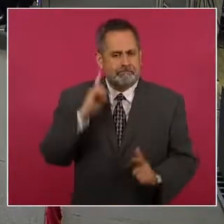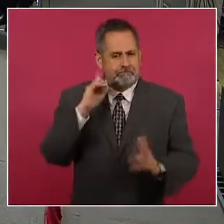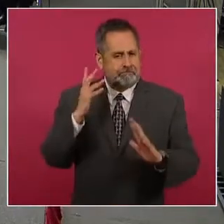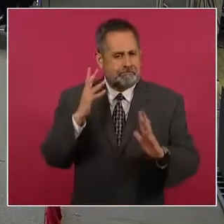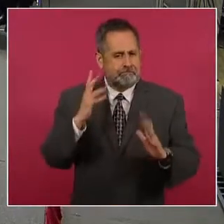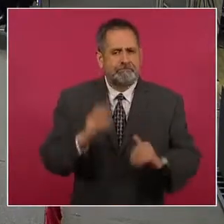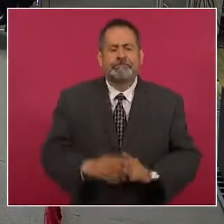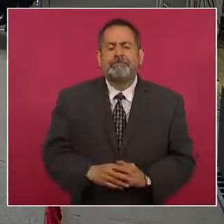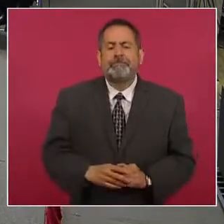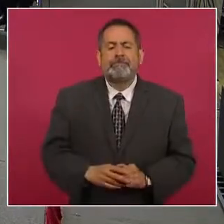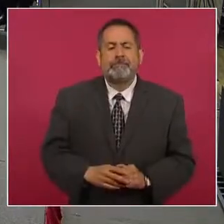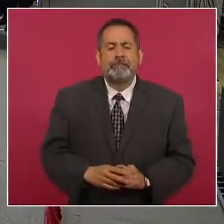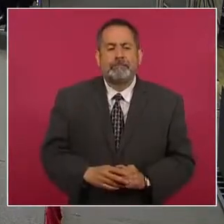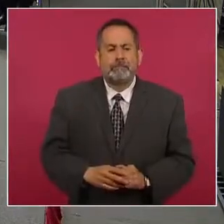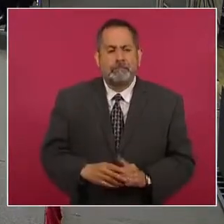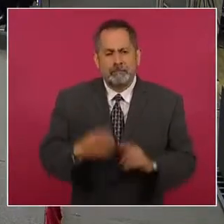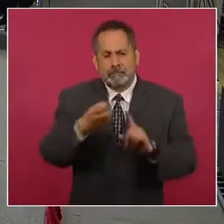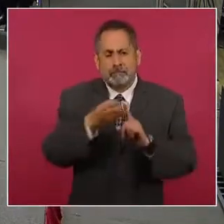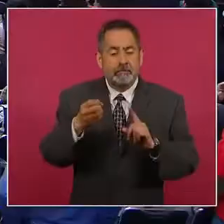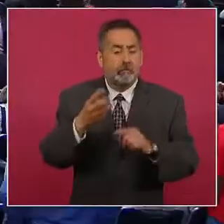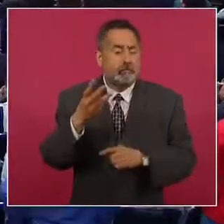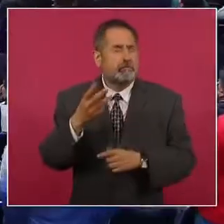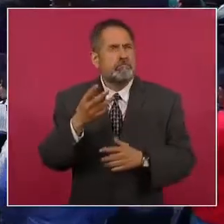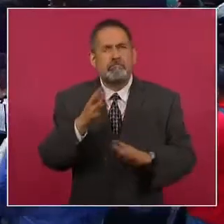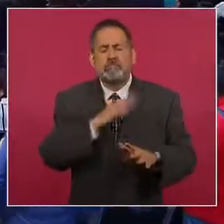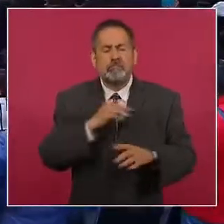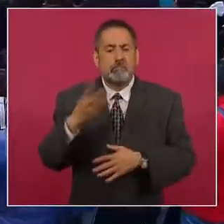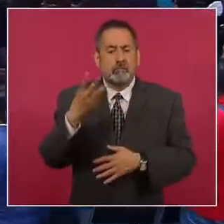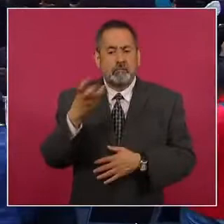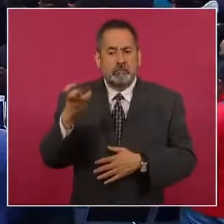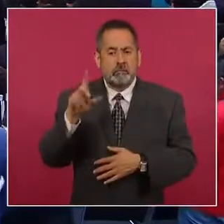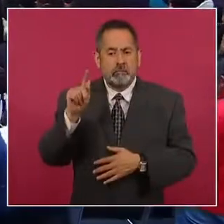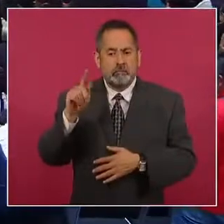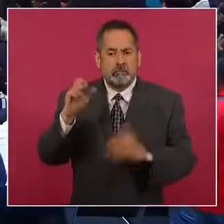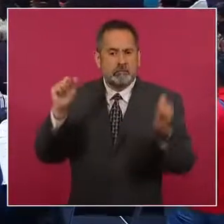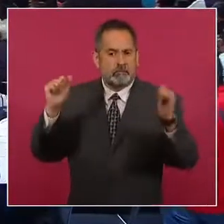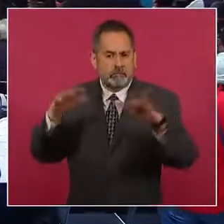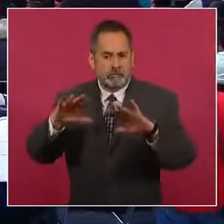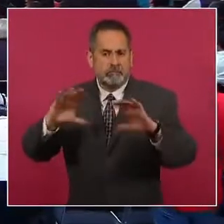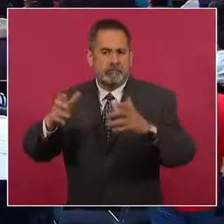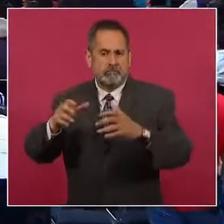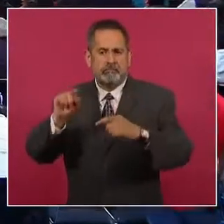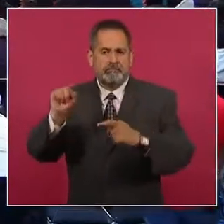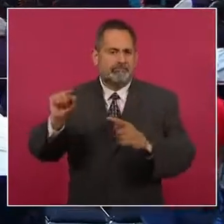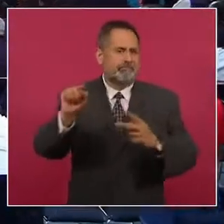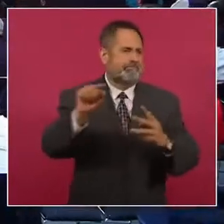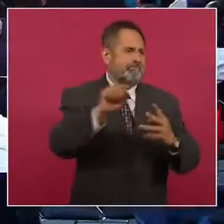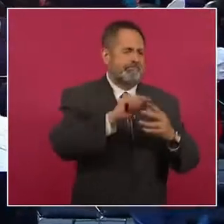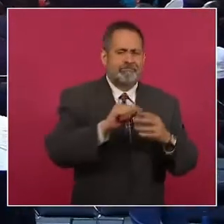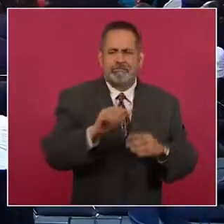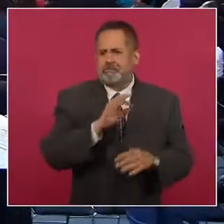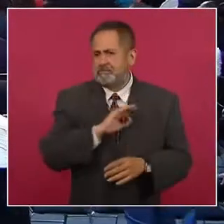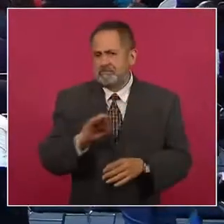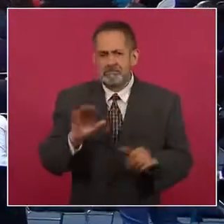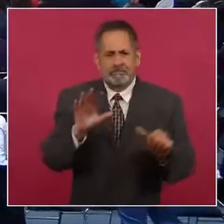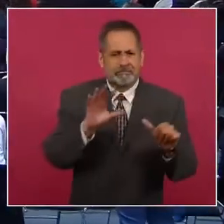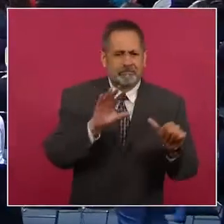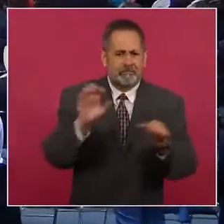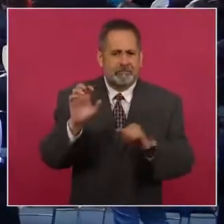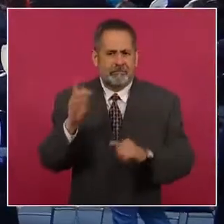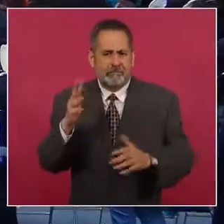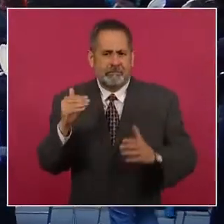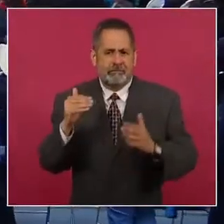se organizaron más de 370 asambleas, asistieron más de